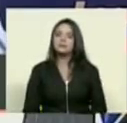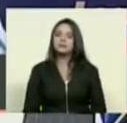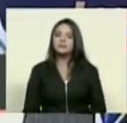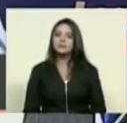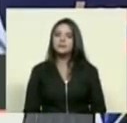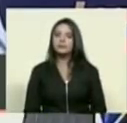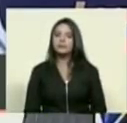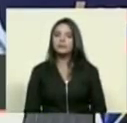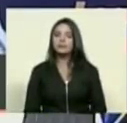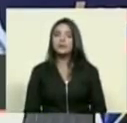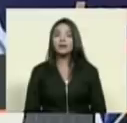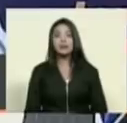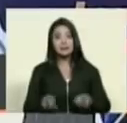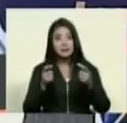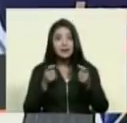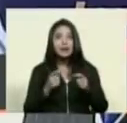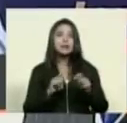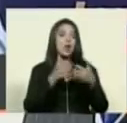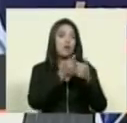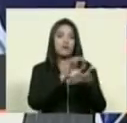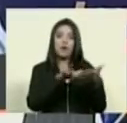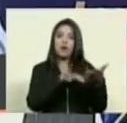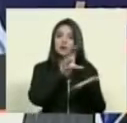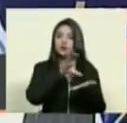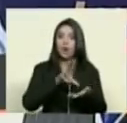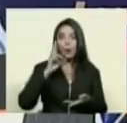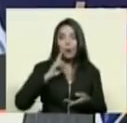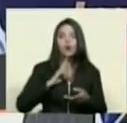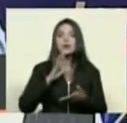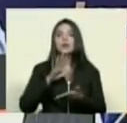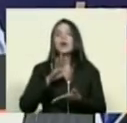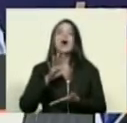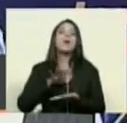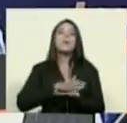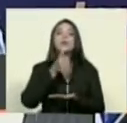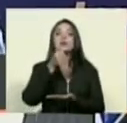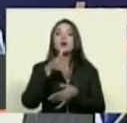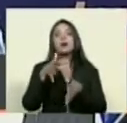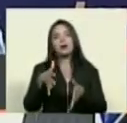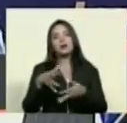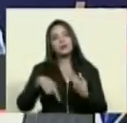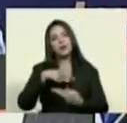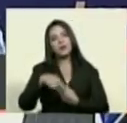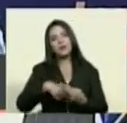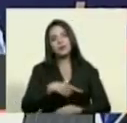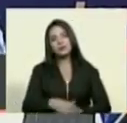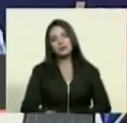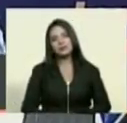En donde intentaron violencia, como Ciudad Bolívar, como Puerto Ordaz, ganó la revolución.